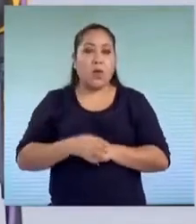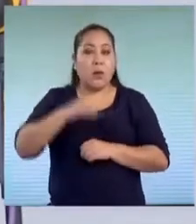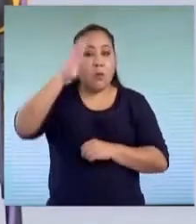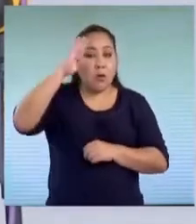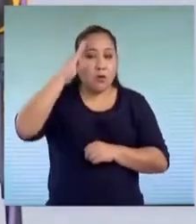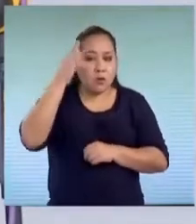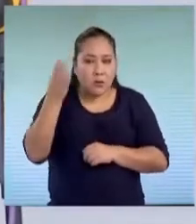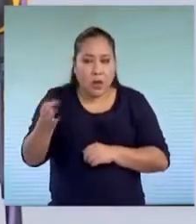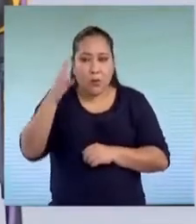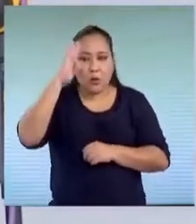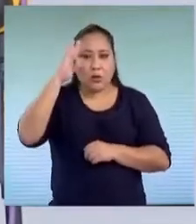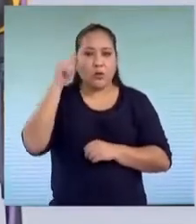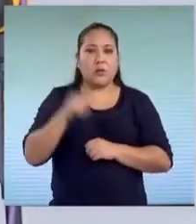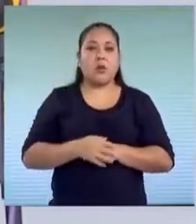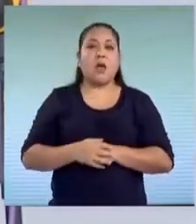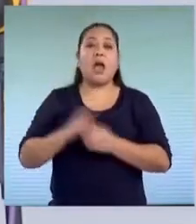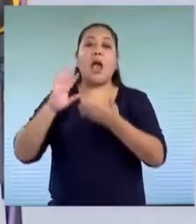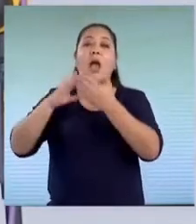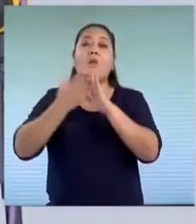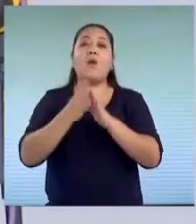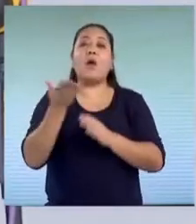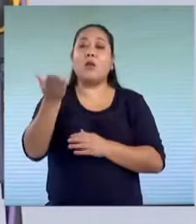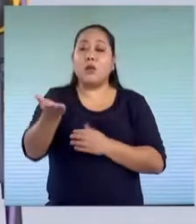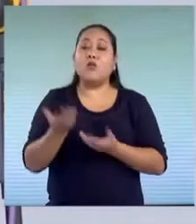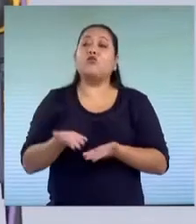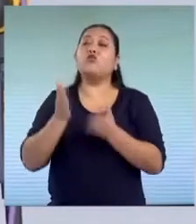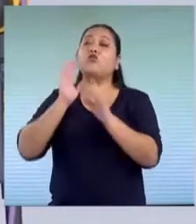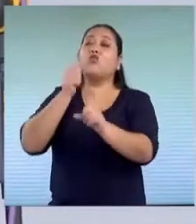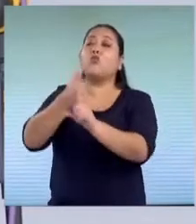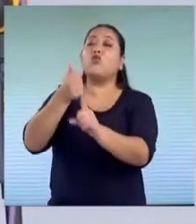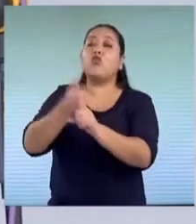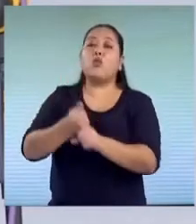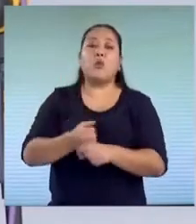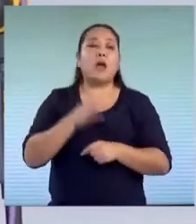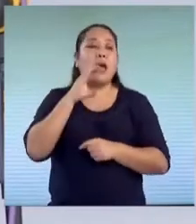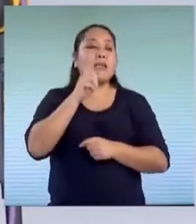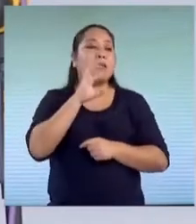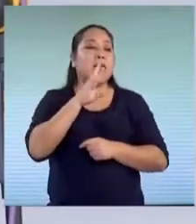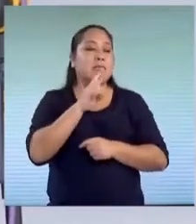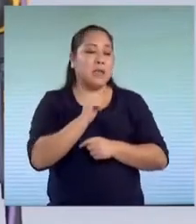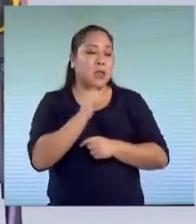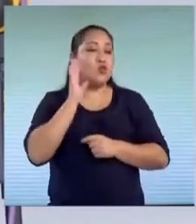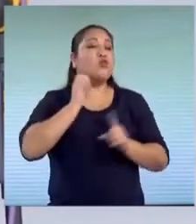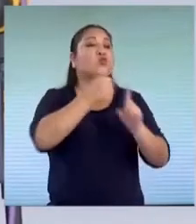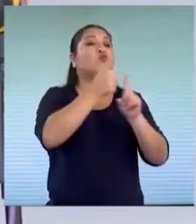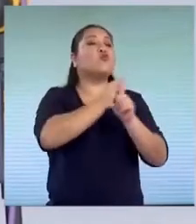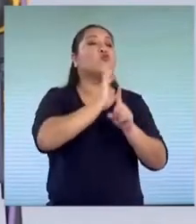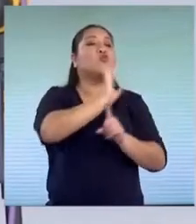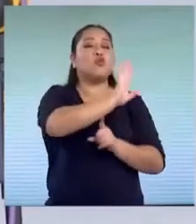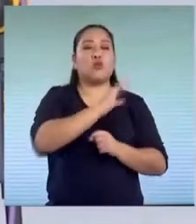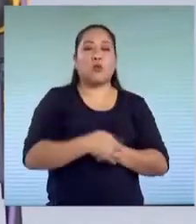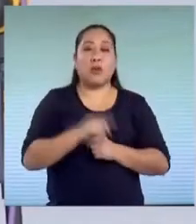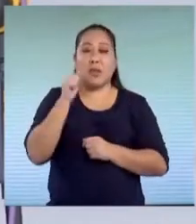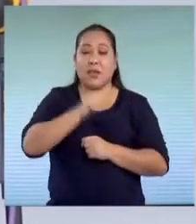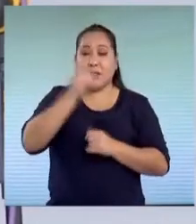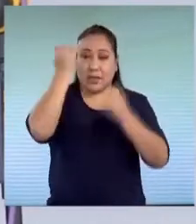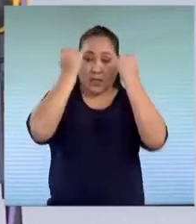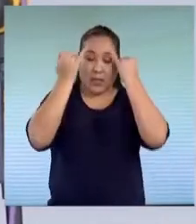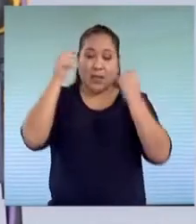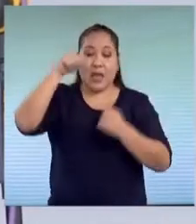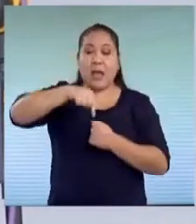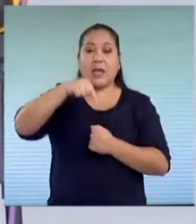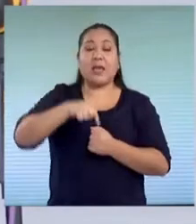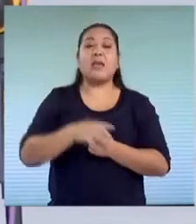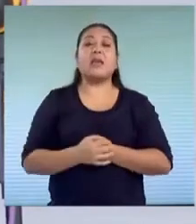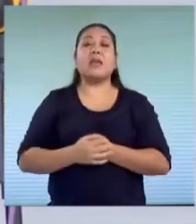hay que decirle que es policía. Al pueblo lo que es del pueblo, a César lo que es de César. Y en ese contexto, en nuestro